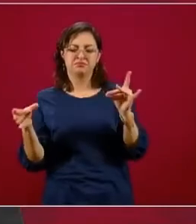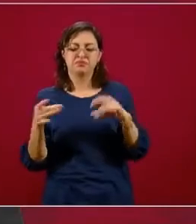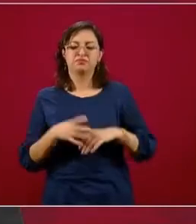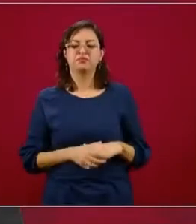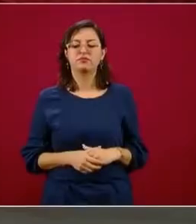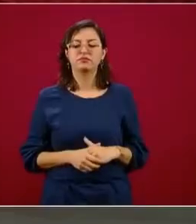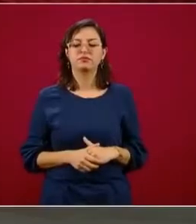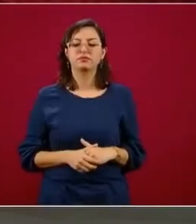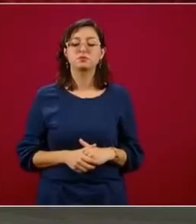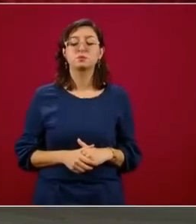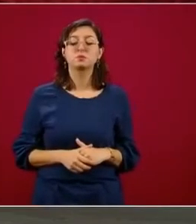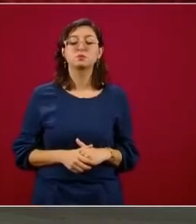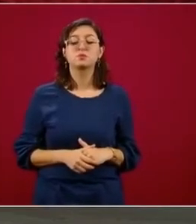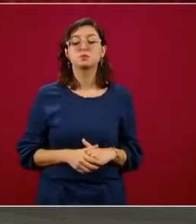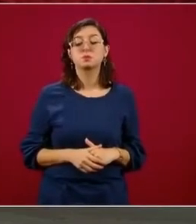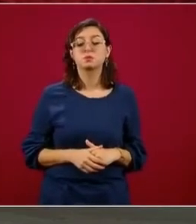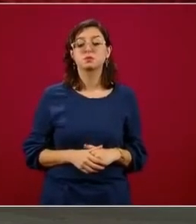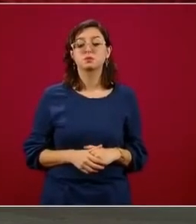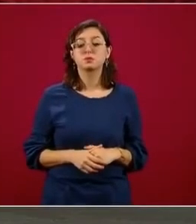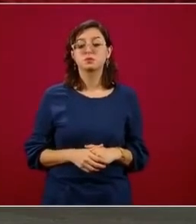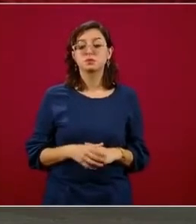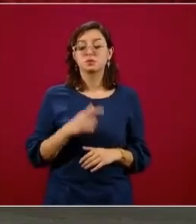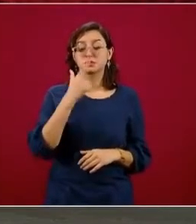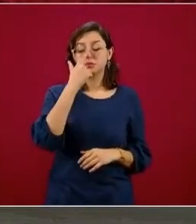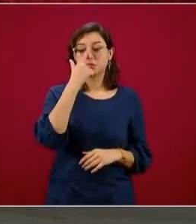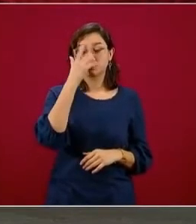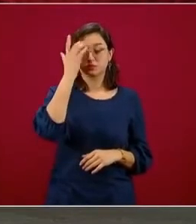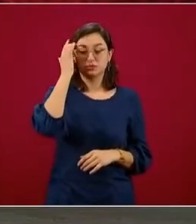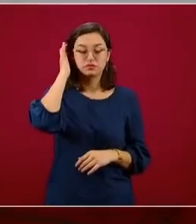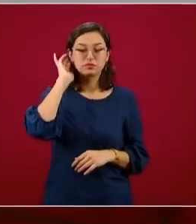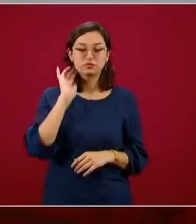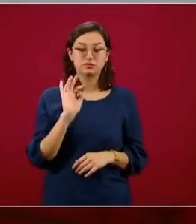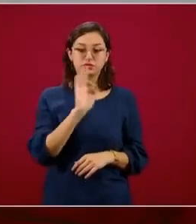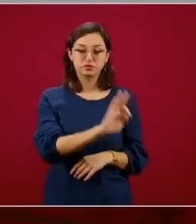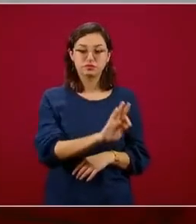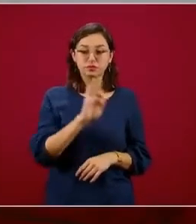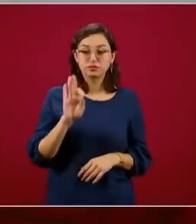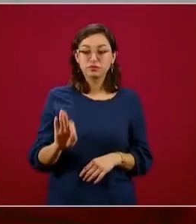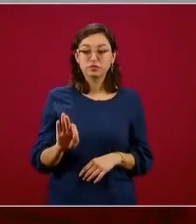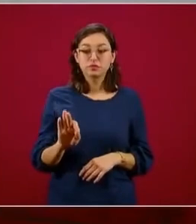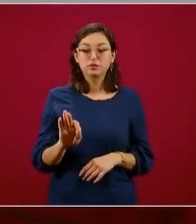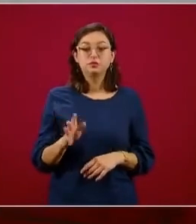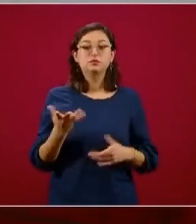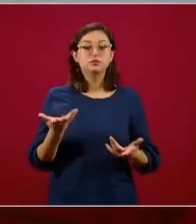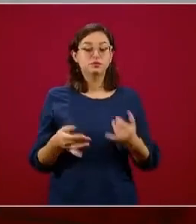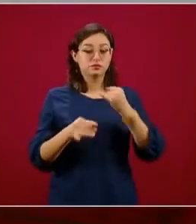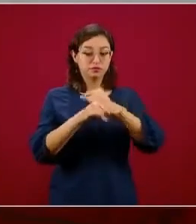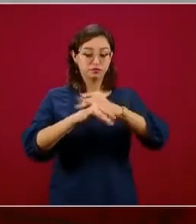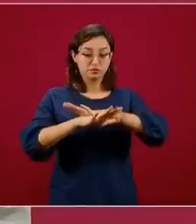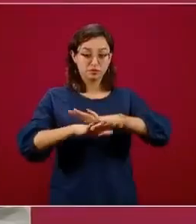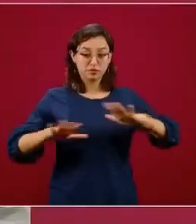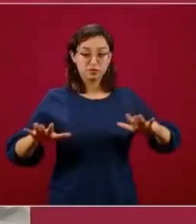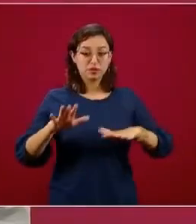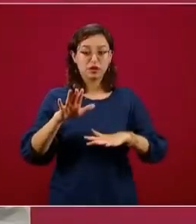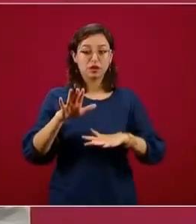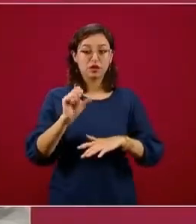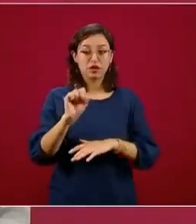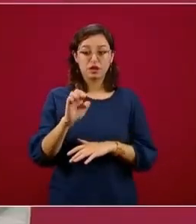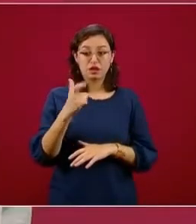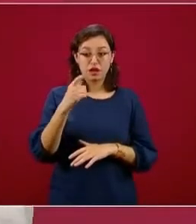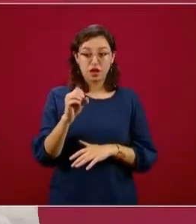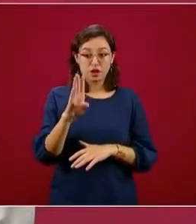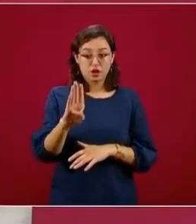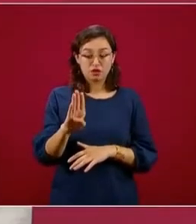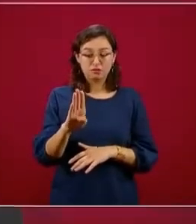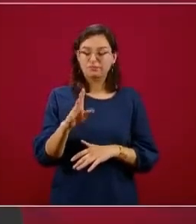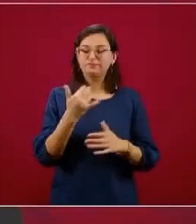sentido. Rápidamente contesto las fechas. Estos, de acuerdo al informe que nos comparte la Secretaría de Relaciones Exteriores,